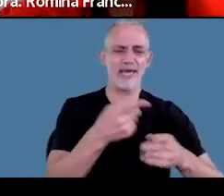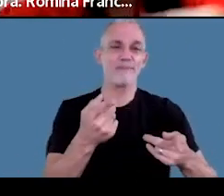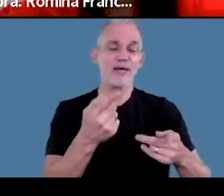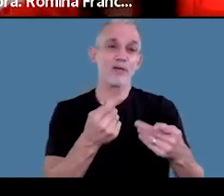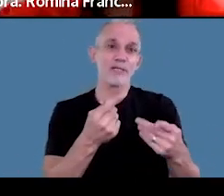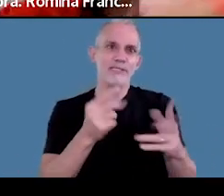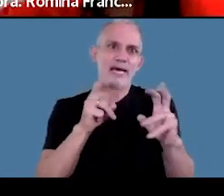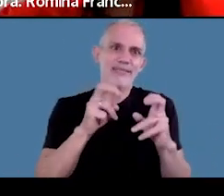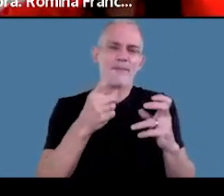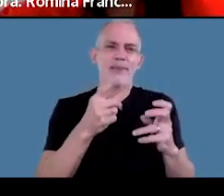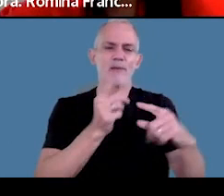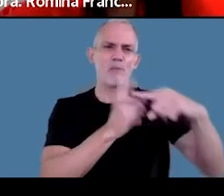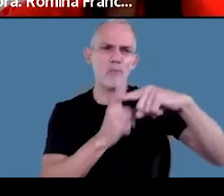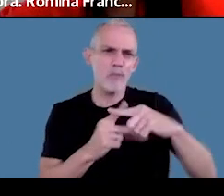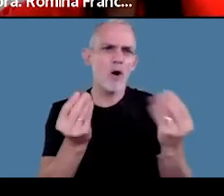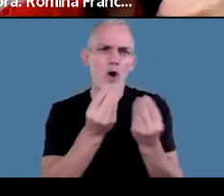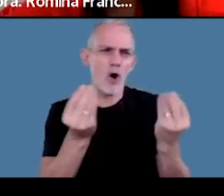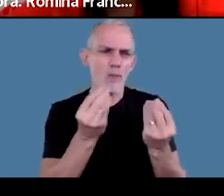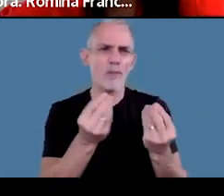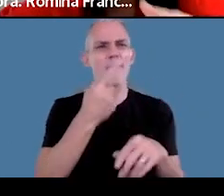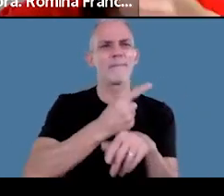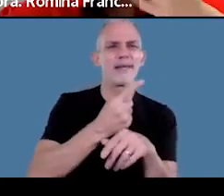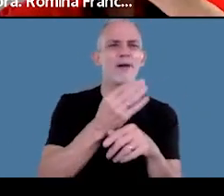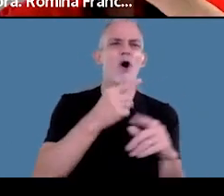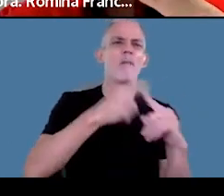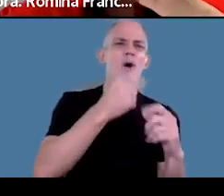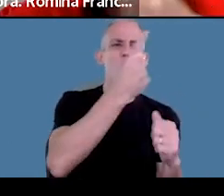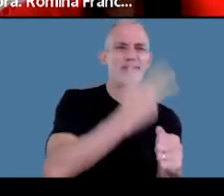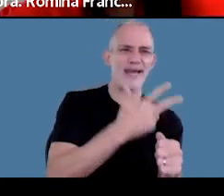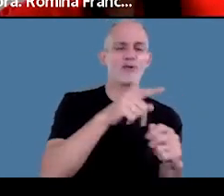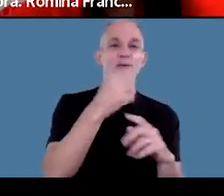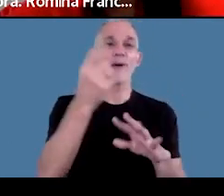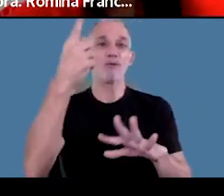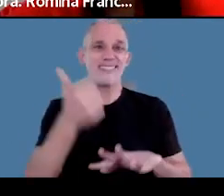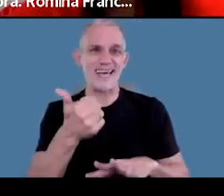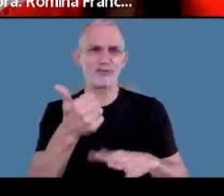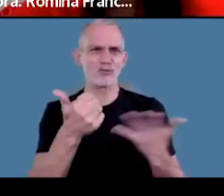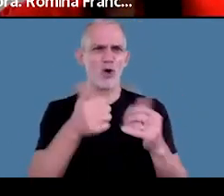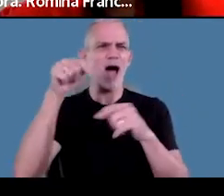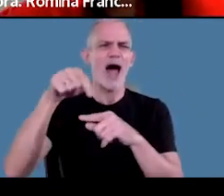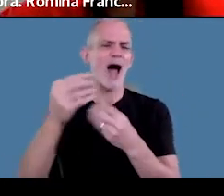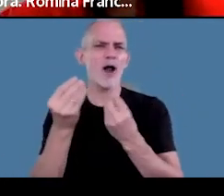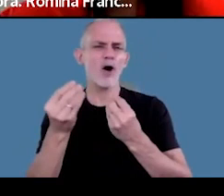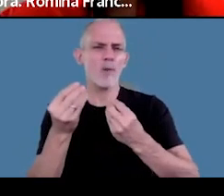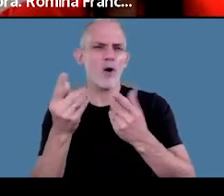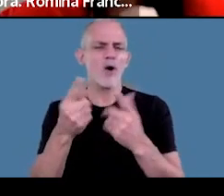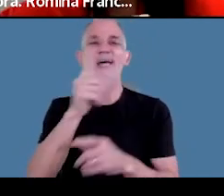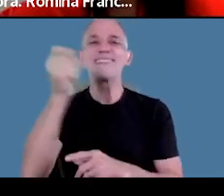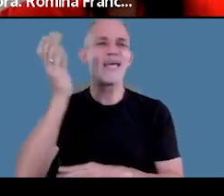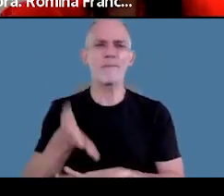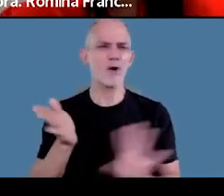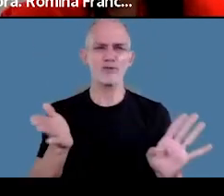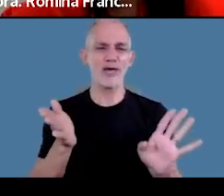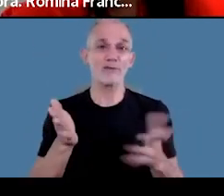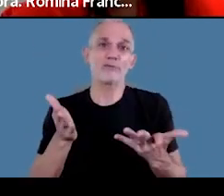cuestión del cómputo, que les mencionaba que primero era por tercios, luego por sextos, y ahora es básicamente al 100%, salvo